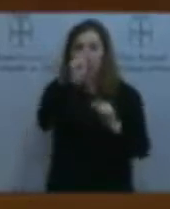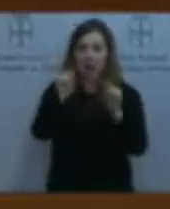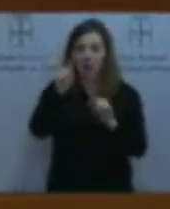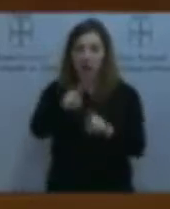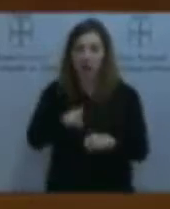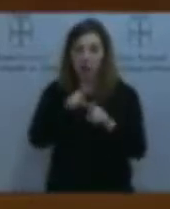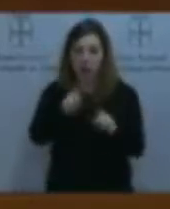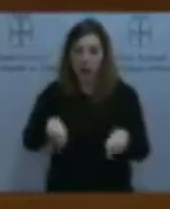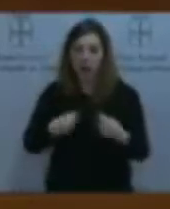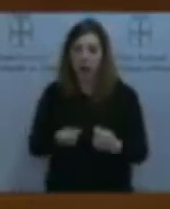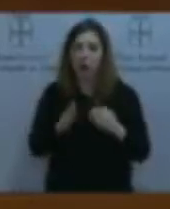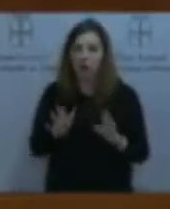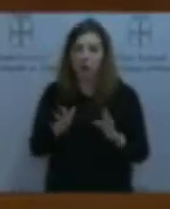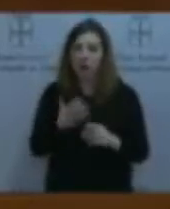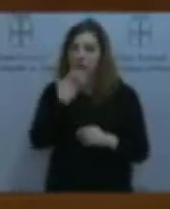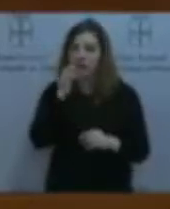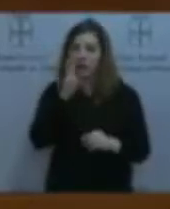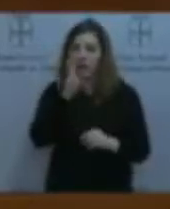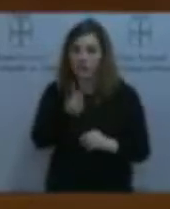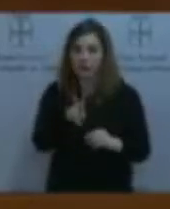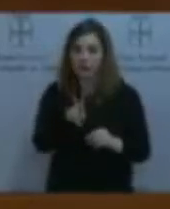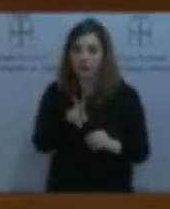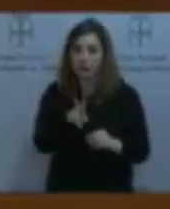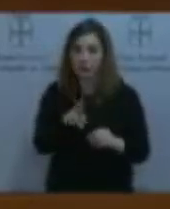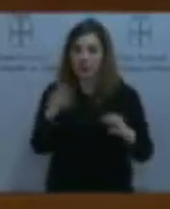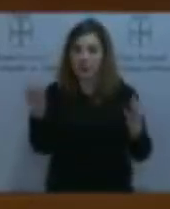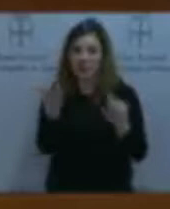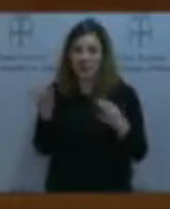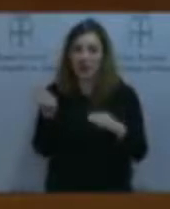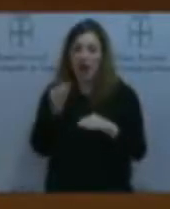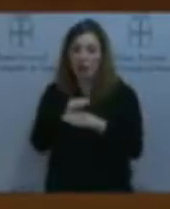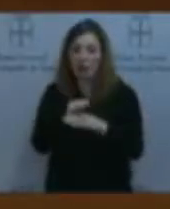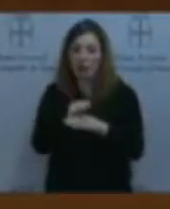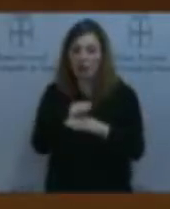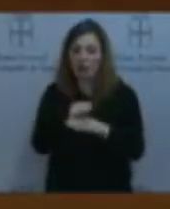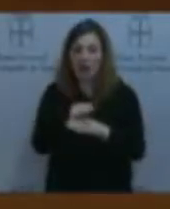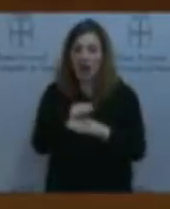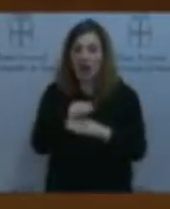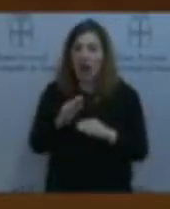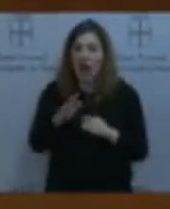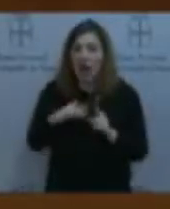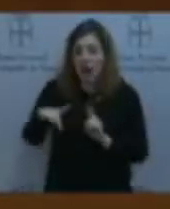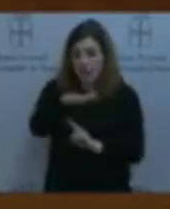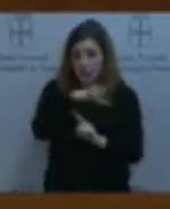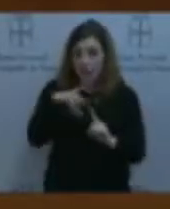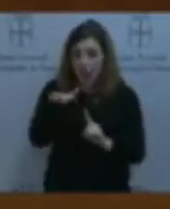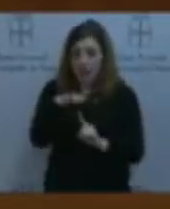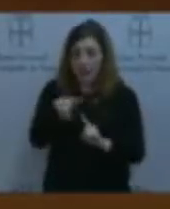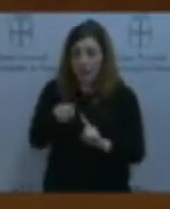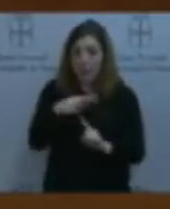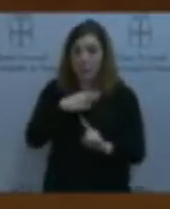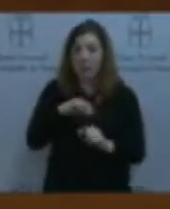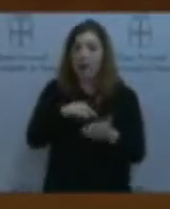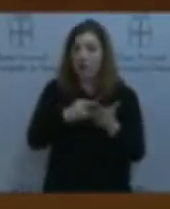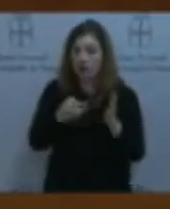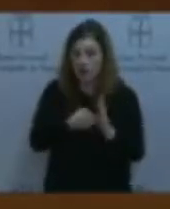que han supuesto las ayudas agroambientales, aquellas que permiten consolidar un sistema racional de pastoreo en superficie de